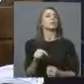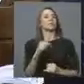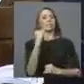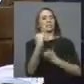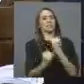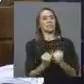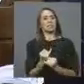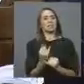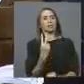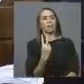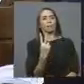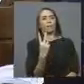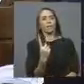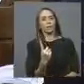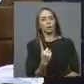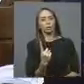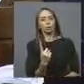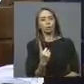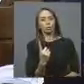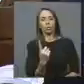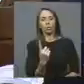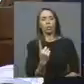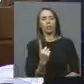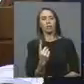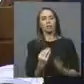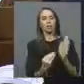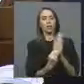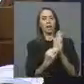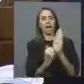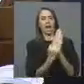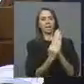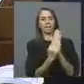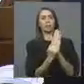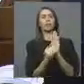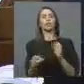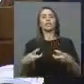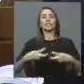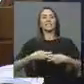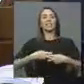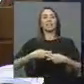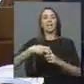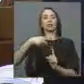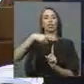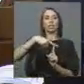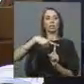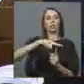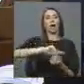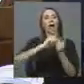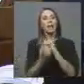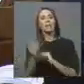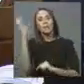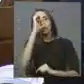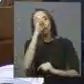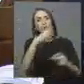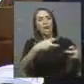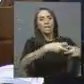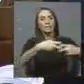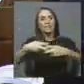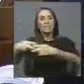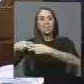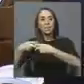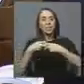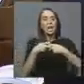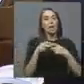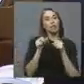siglo XXI estemos recurriendo a una norma legal de titularidad sindical en vez de buscar que los sindicatos puedan